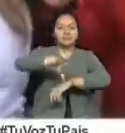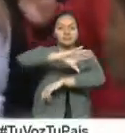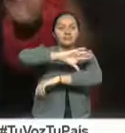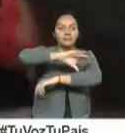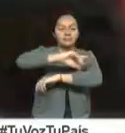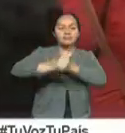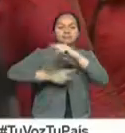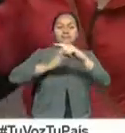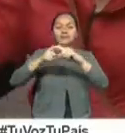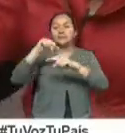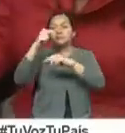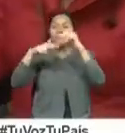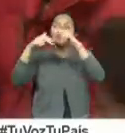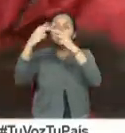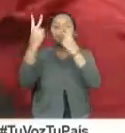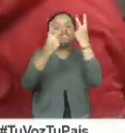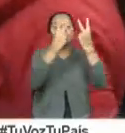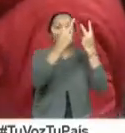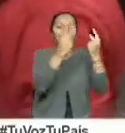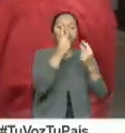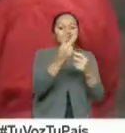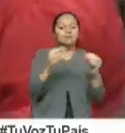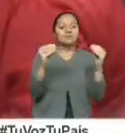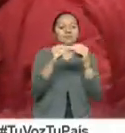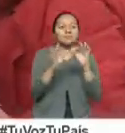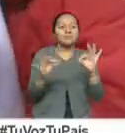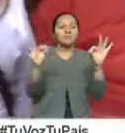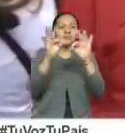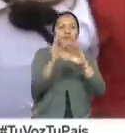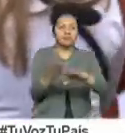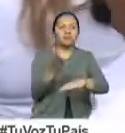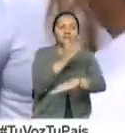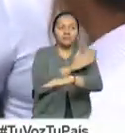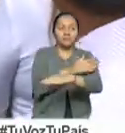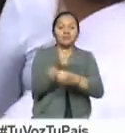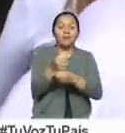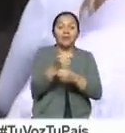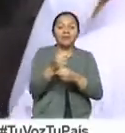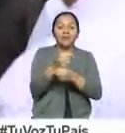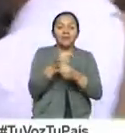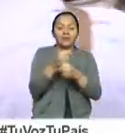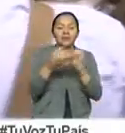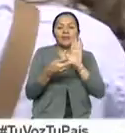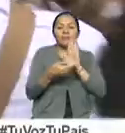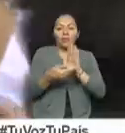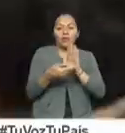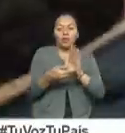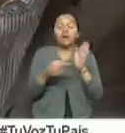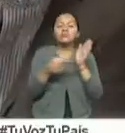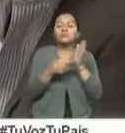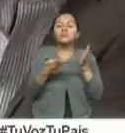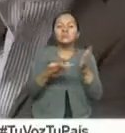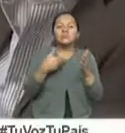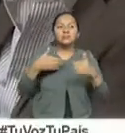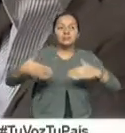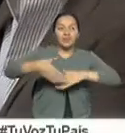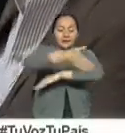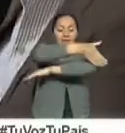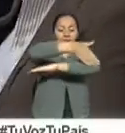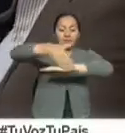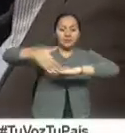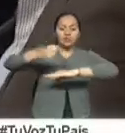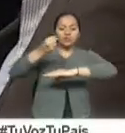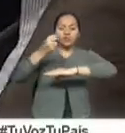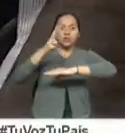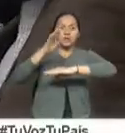y otras edificaciones y áreas de relevancia histórica. La cafetería Modelo, ubicada en la intersección de las calles Sucre